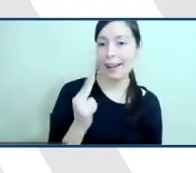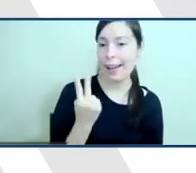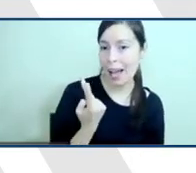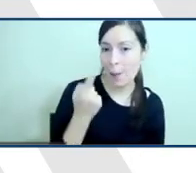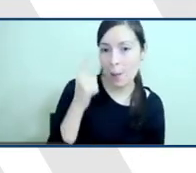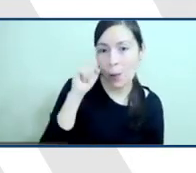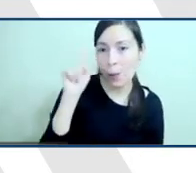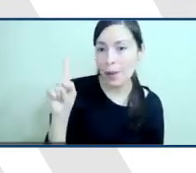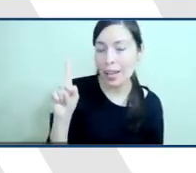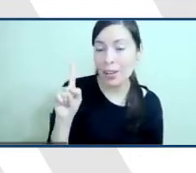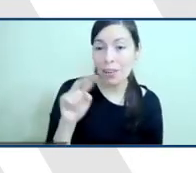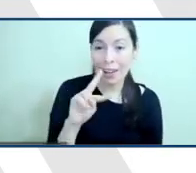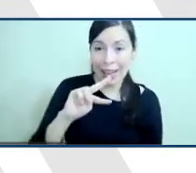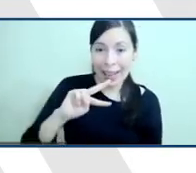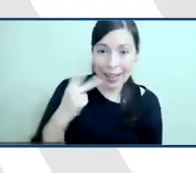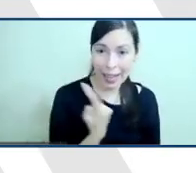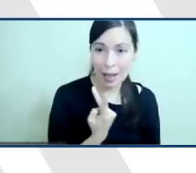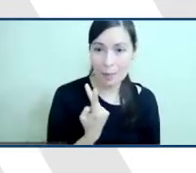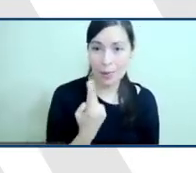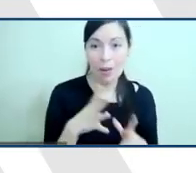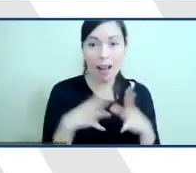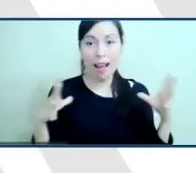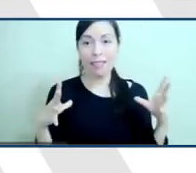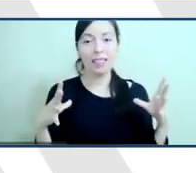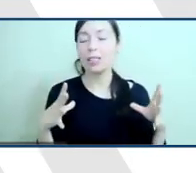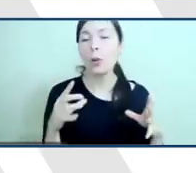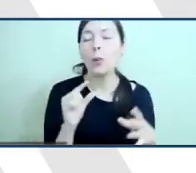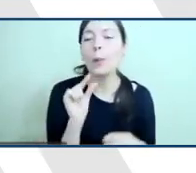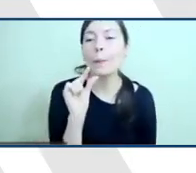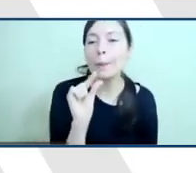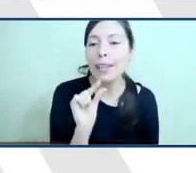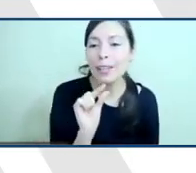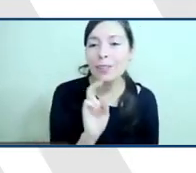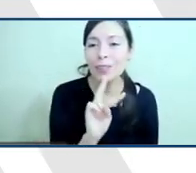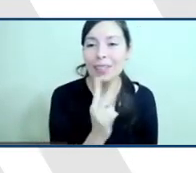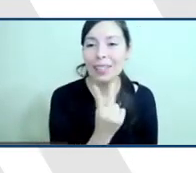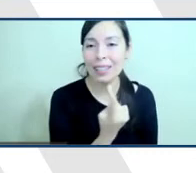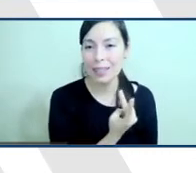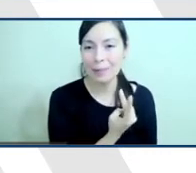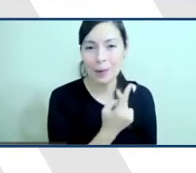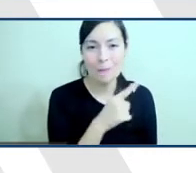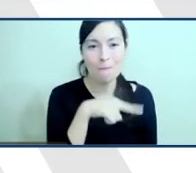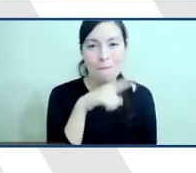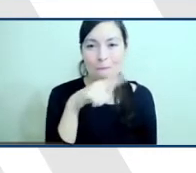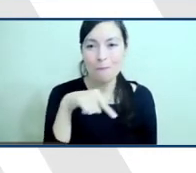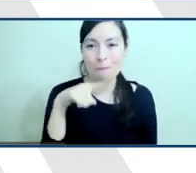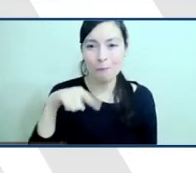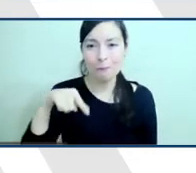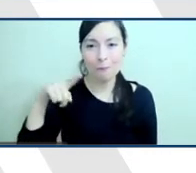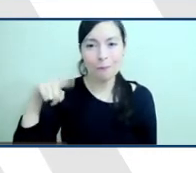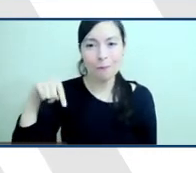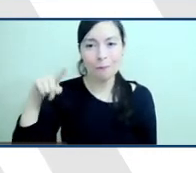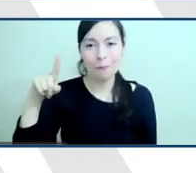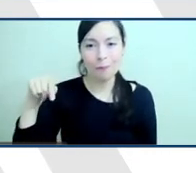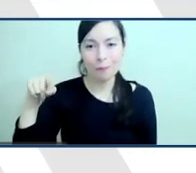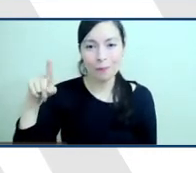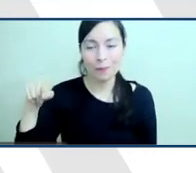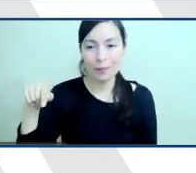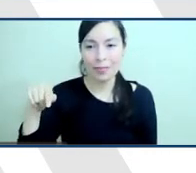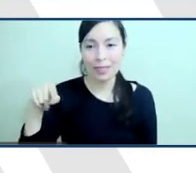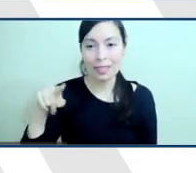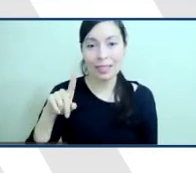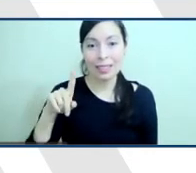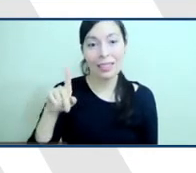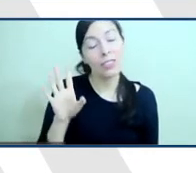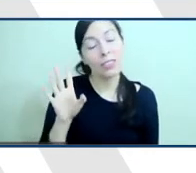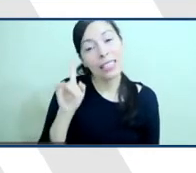menor que lo que ellos detectaron en sus observaciones en Tierra. A tal punto que se cree que es